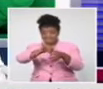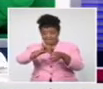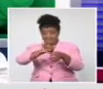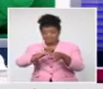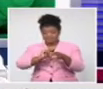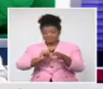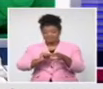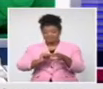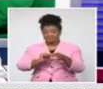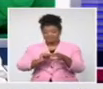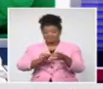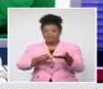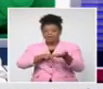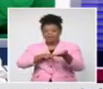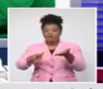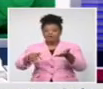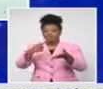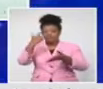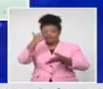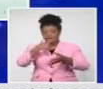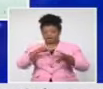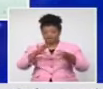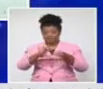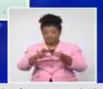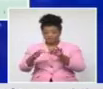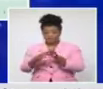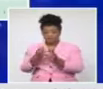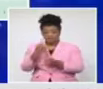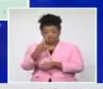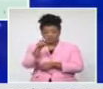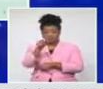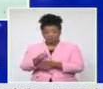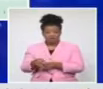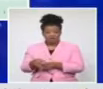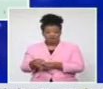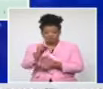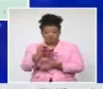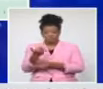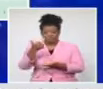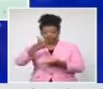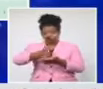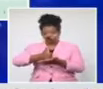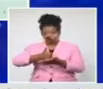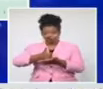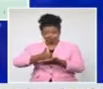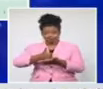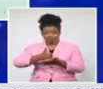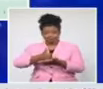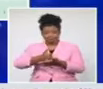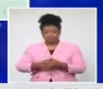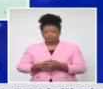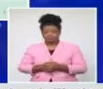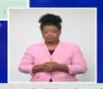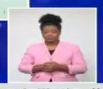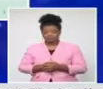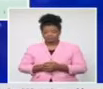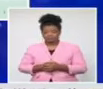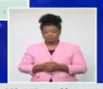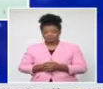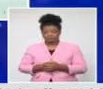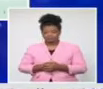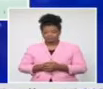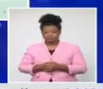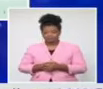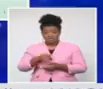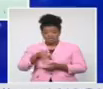de la provincia de Artemisa, un caso del municipio Cabecera. Estamos hablando de un viajero cubano procedente de